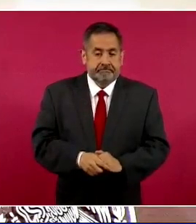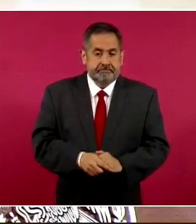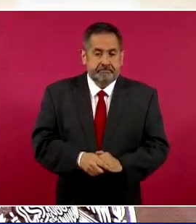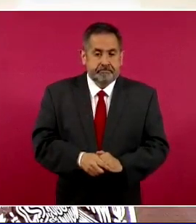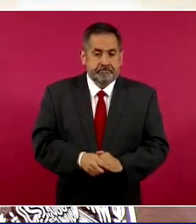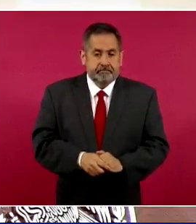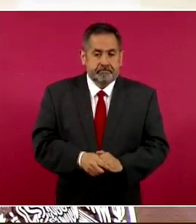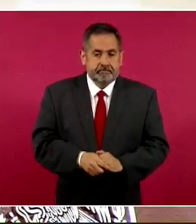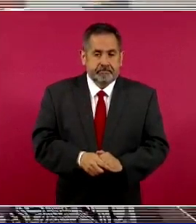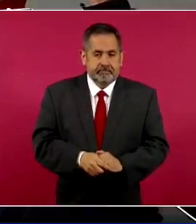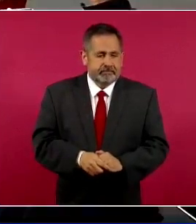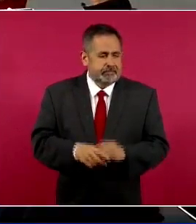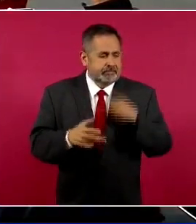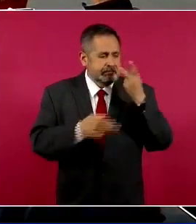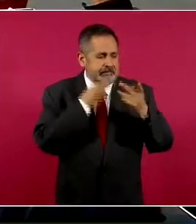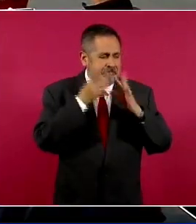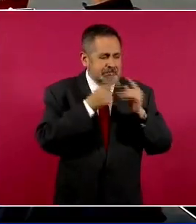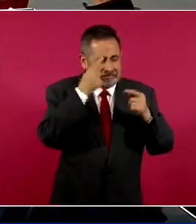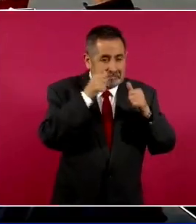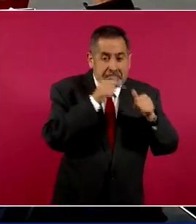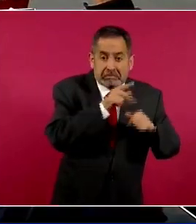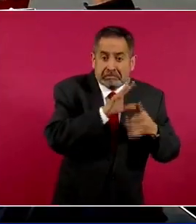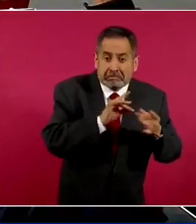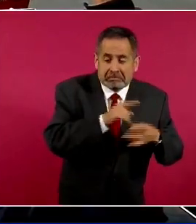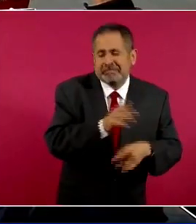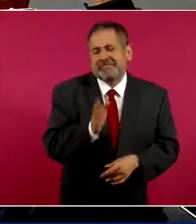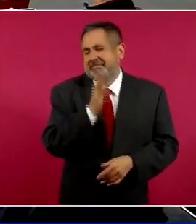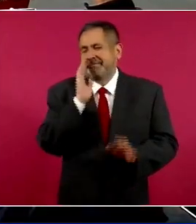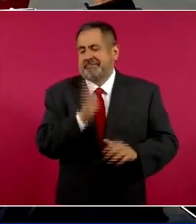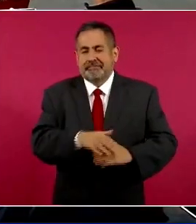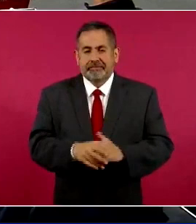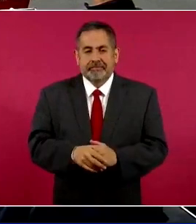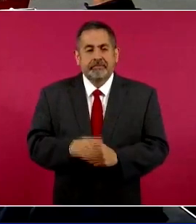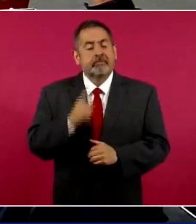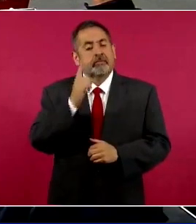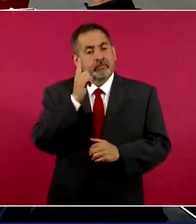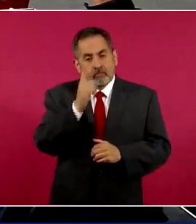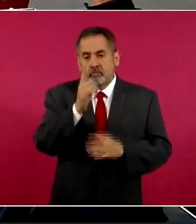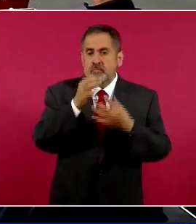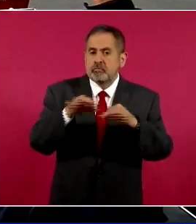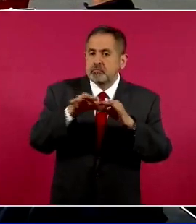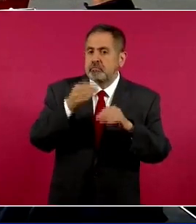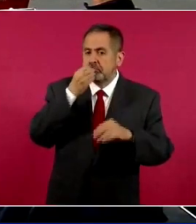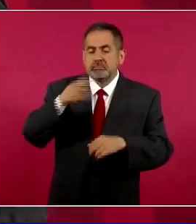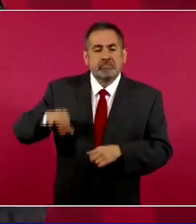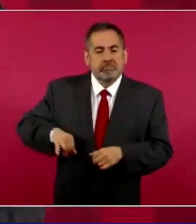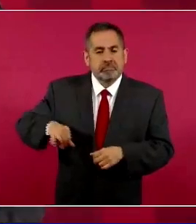yo creo que hasta le estamos dando mucho tiempo aquí. Lo que sí es interesante